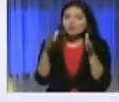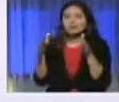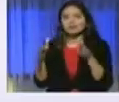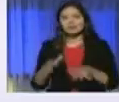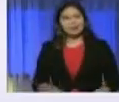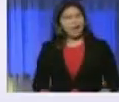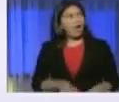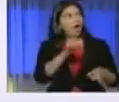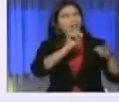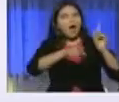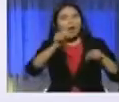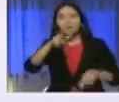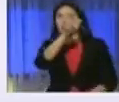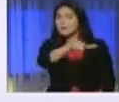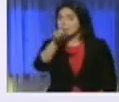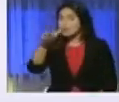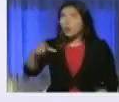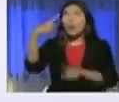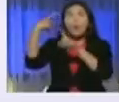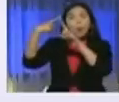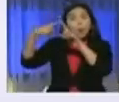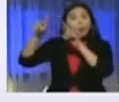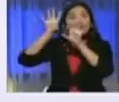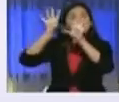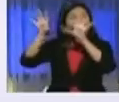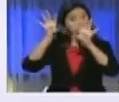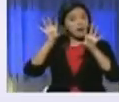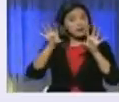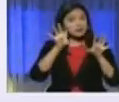muchos compatriotas de otros países hermanos